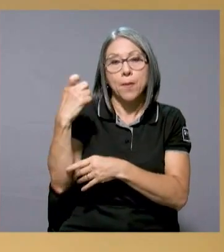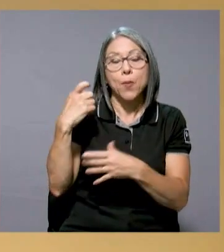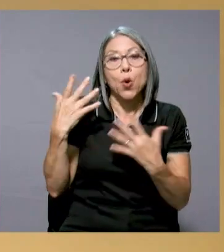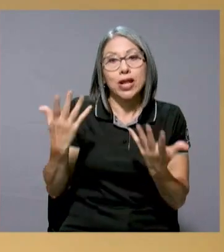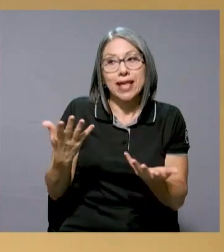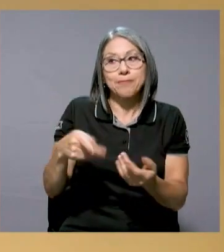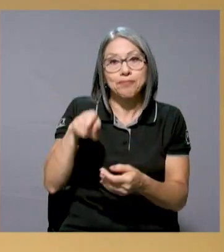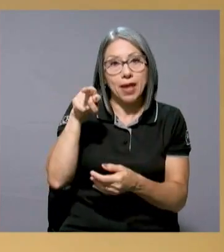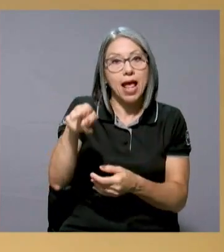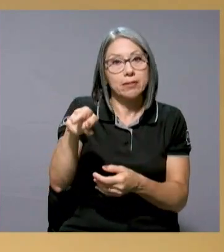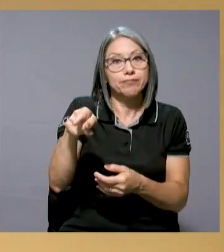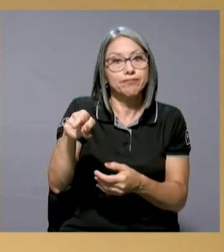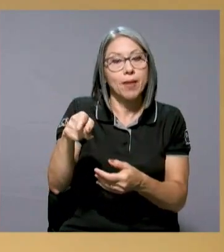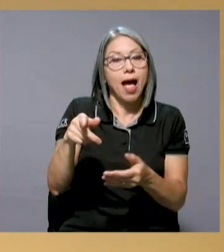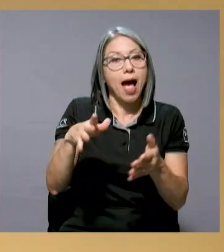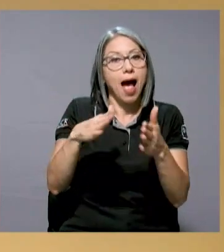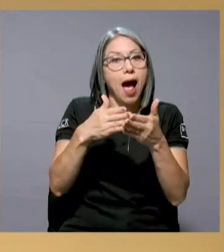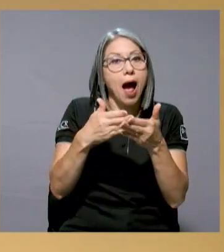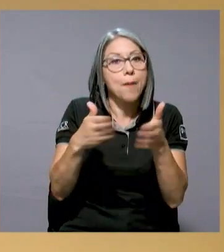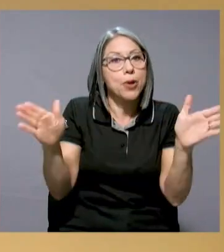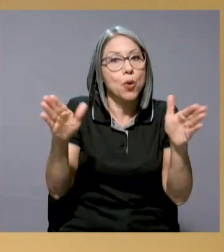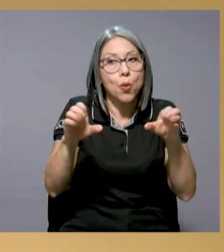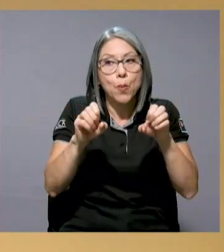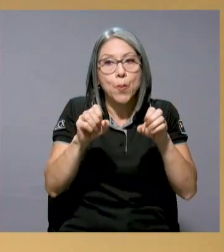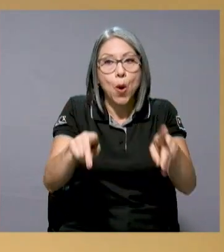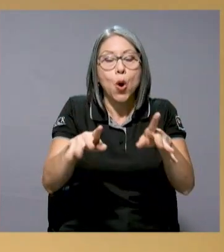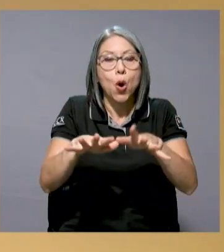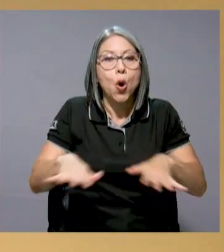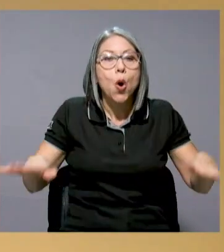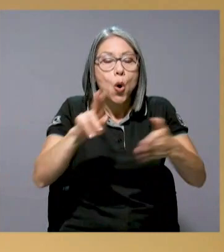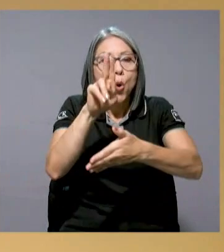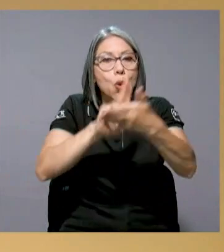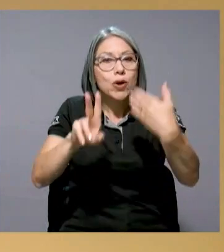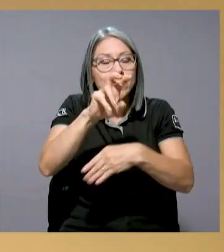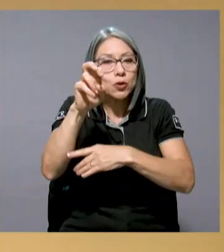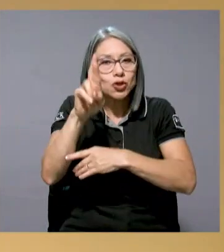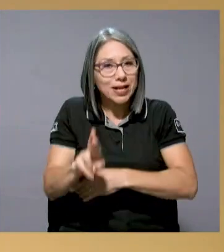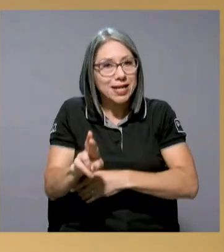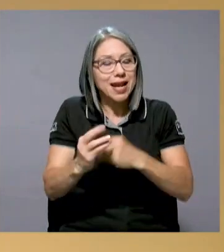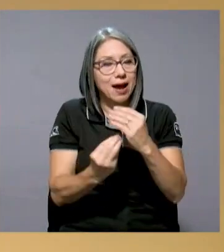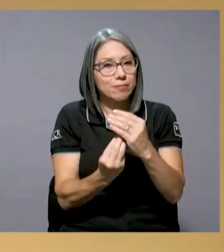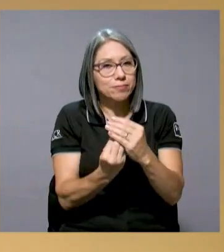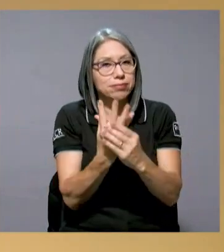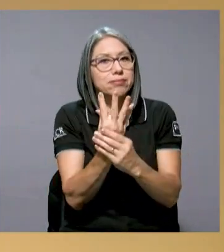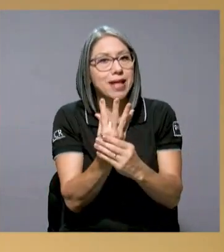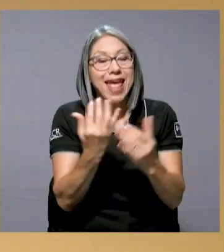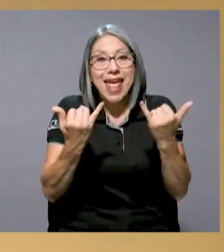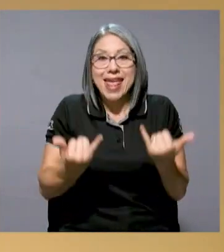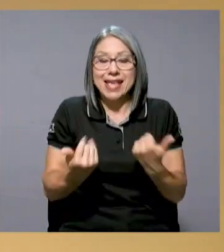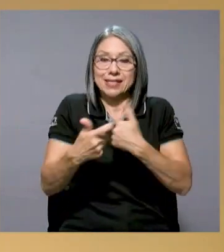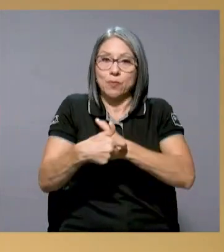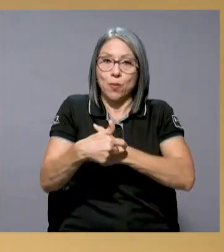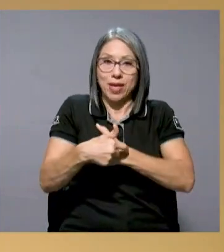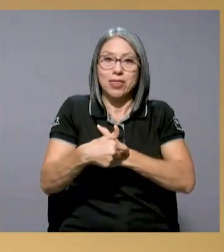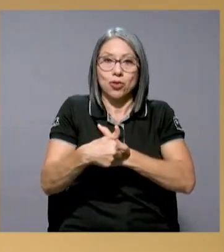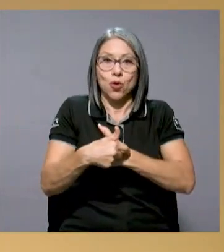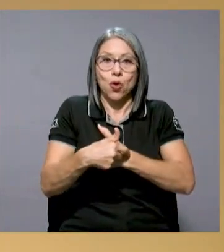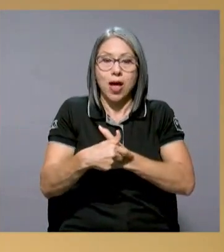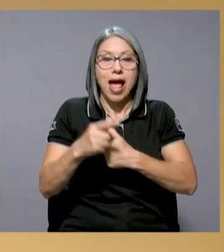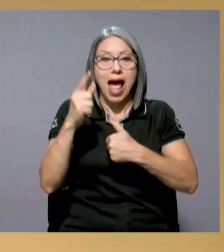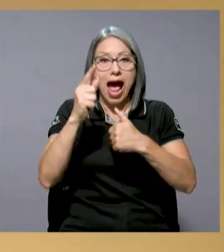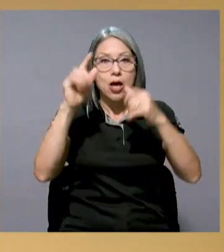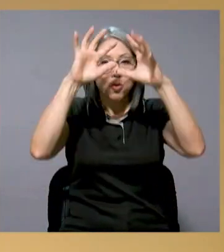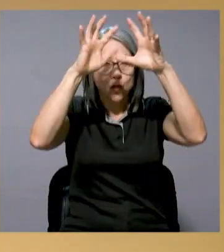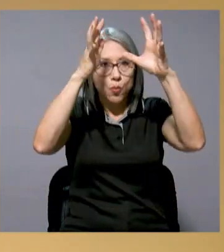por haber generado el espacio de que la Universidad de Costa Rica fuera creada. En este momento hay un busto del